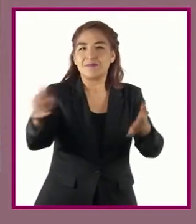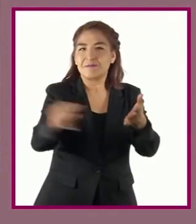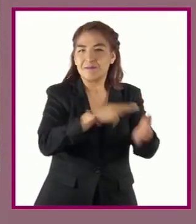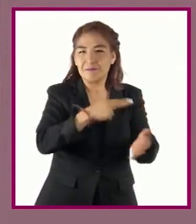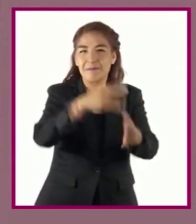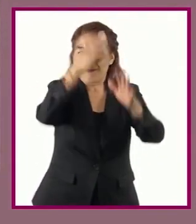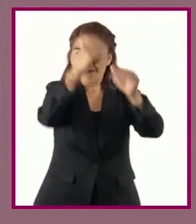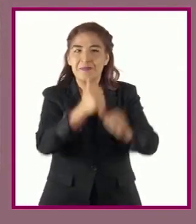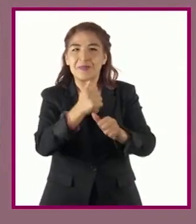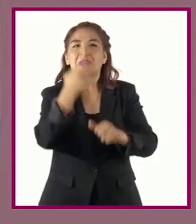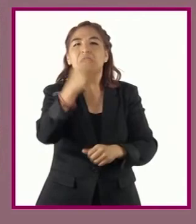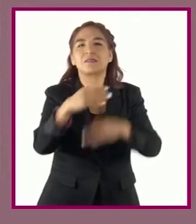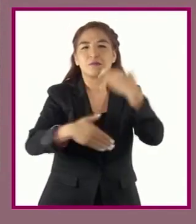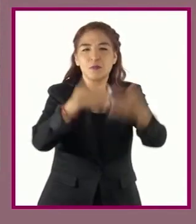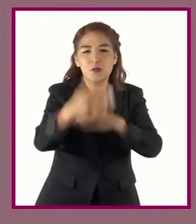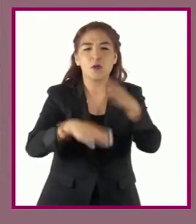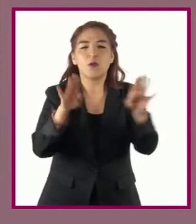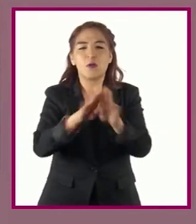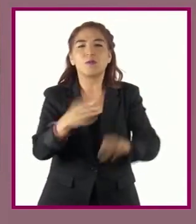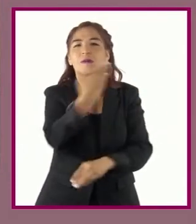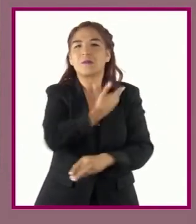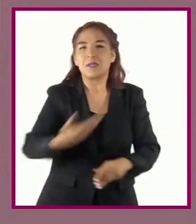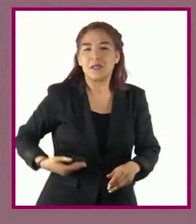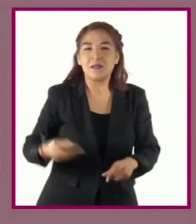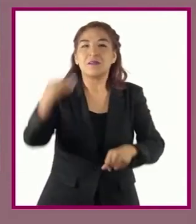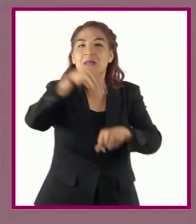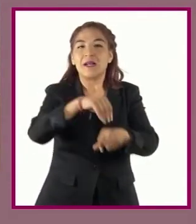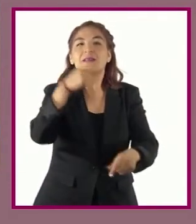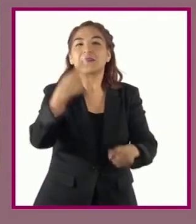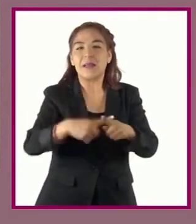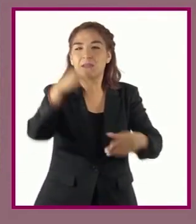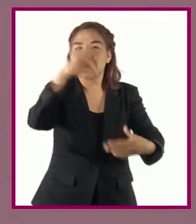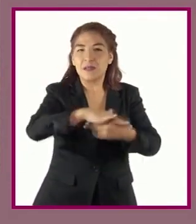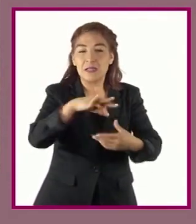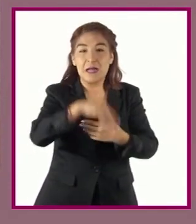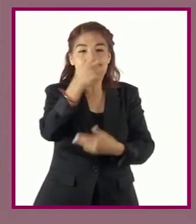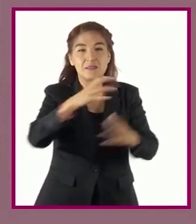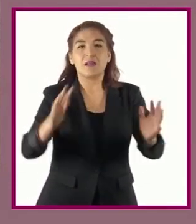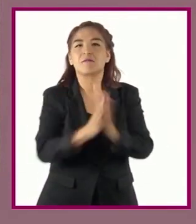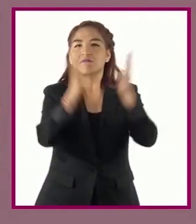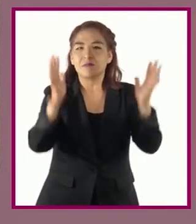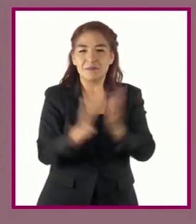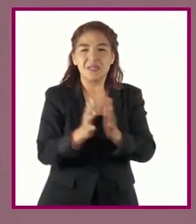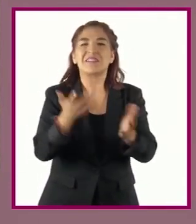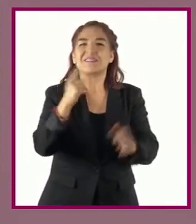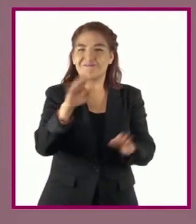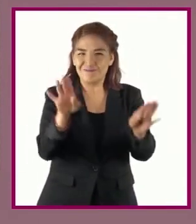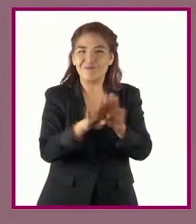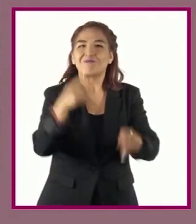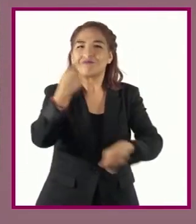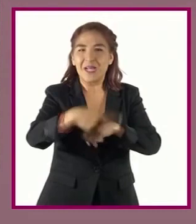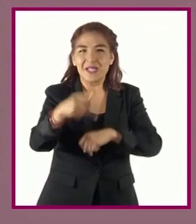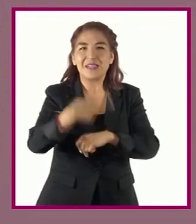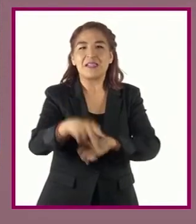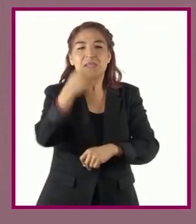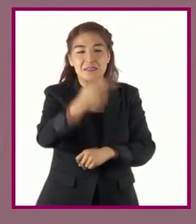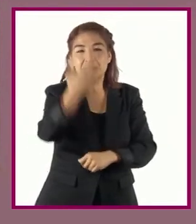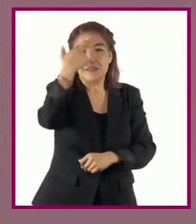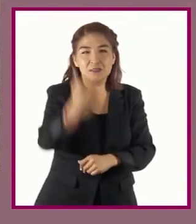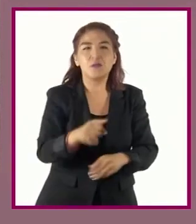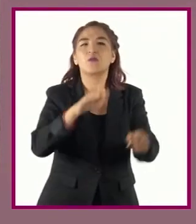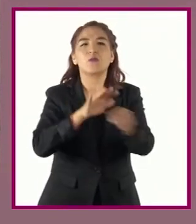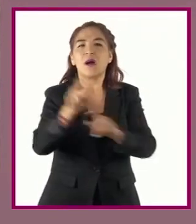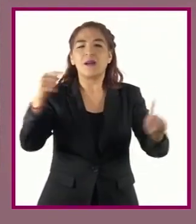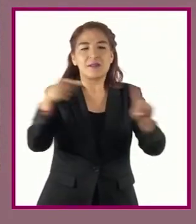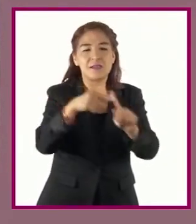avances democráticos y la sucesión presidencial por medios electorales, la democracia salvadoreña enfrenta muchas amenazas. Por eso, los grandes retos